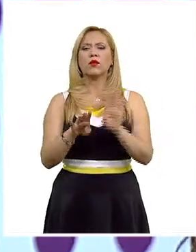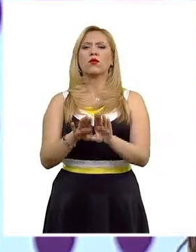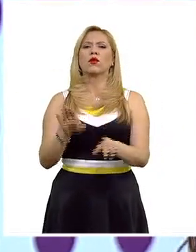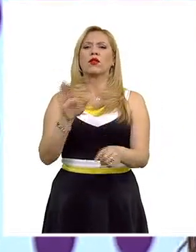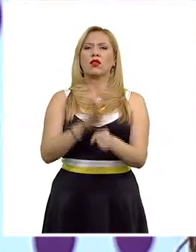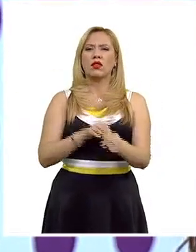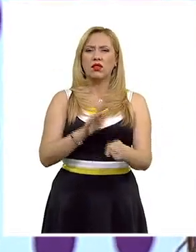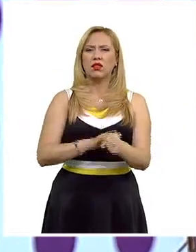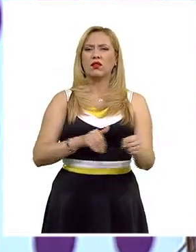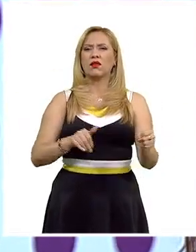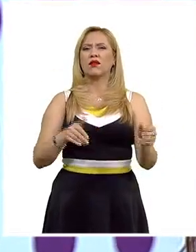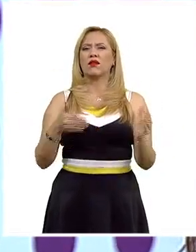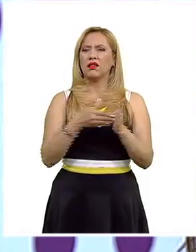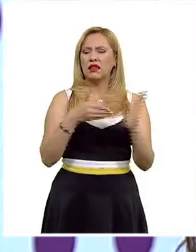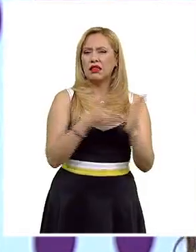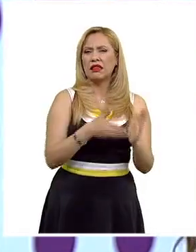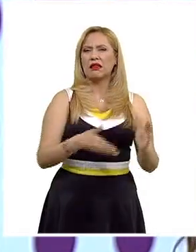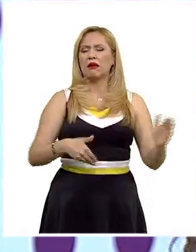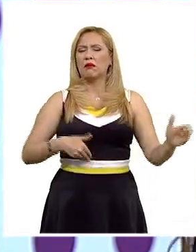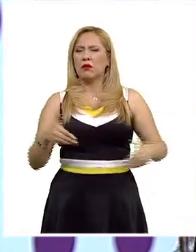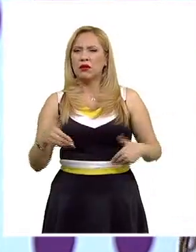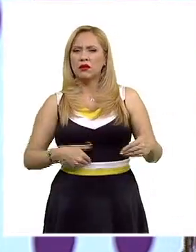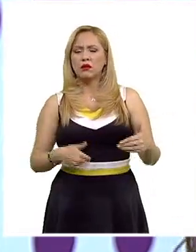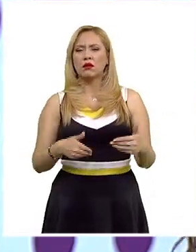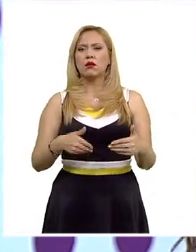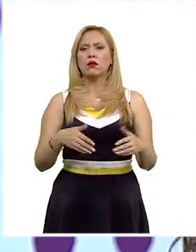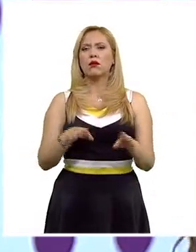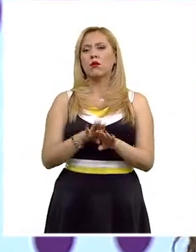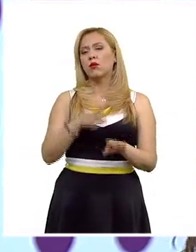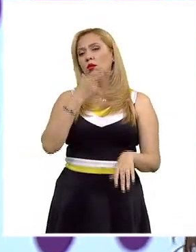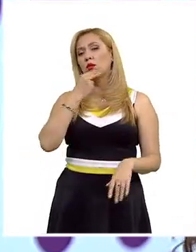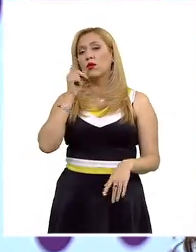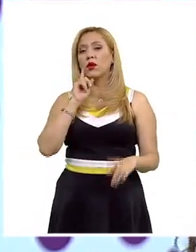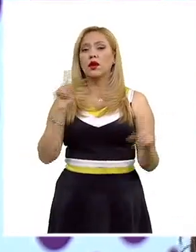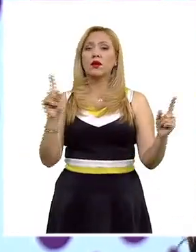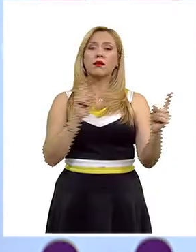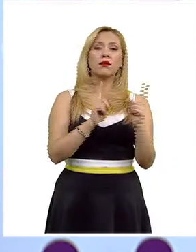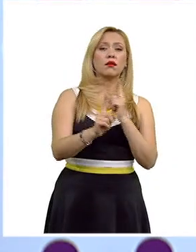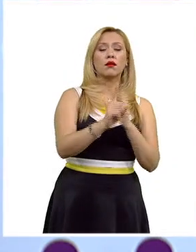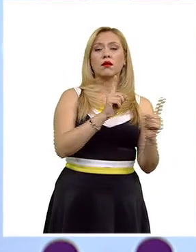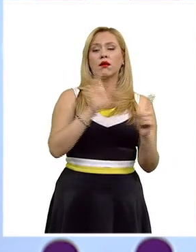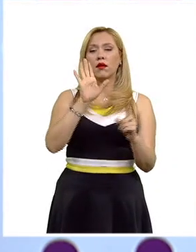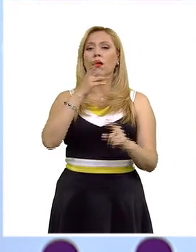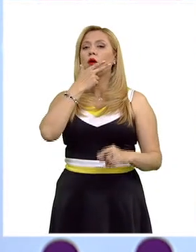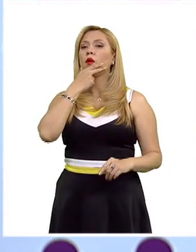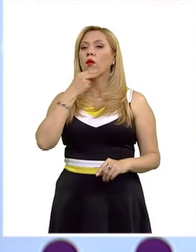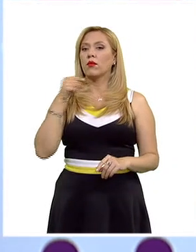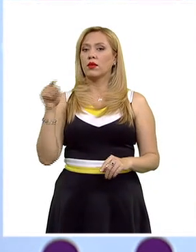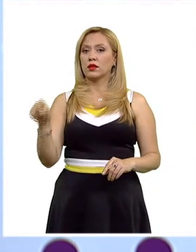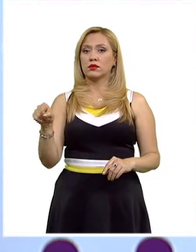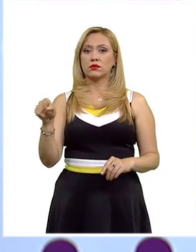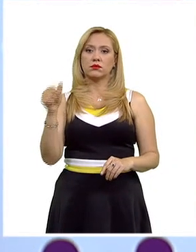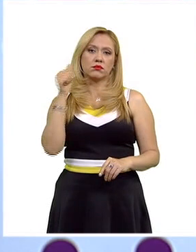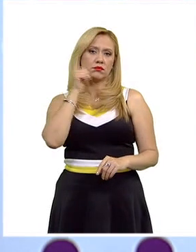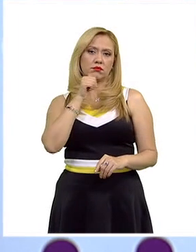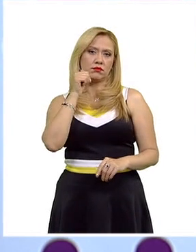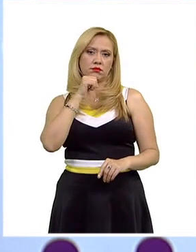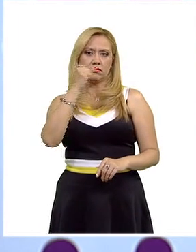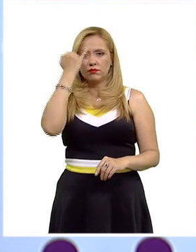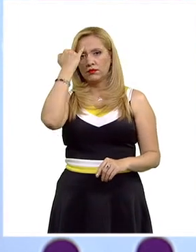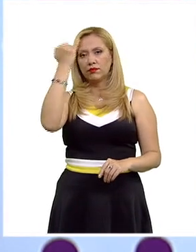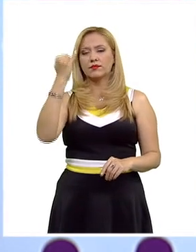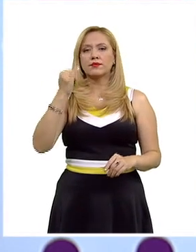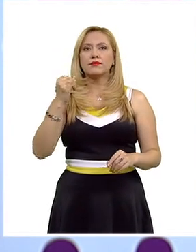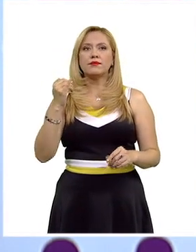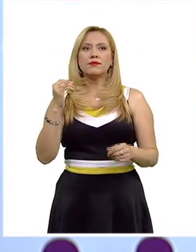y el hostigamiento sexual está basado en cómo nos relacionamos hombres y mujeres. Y supuestamente los hombres avanzan en una idea del supuesto cortejo